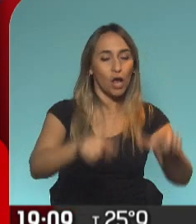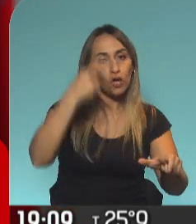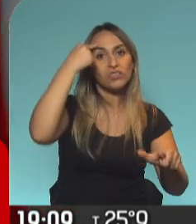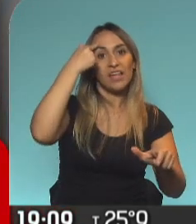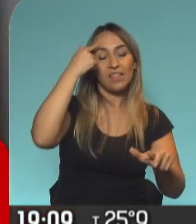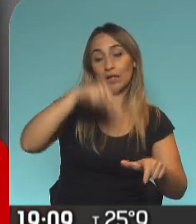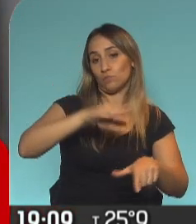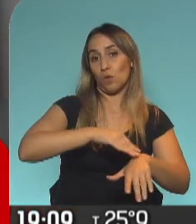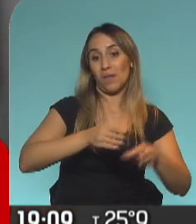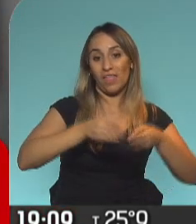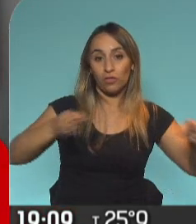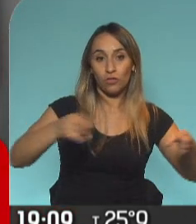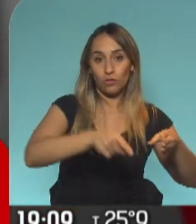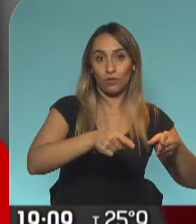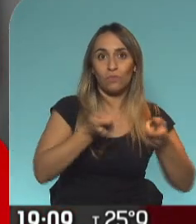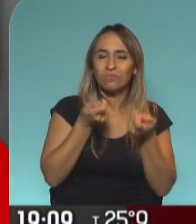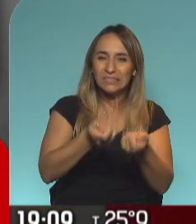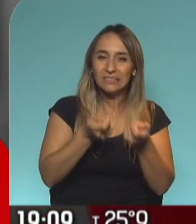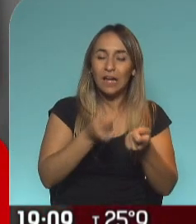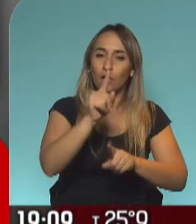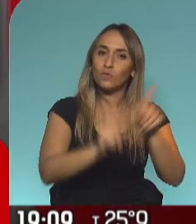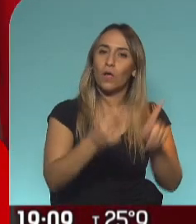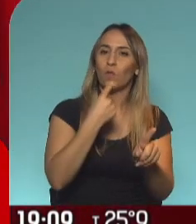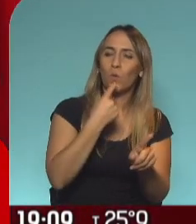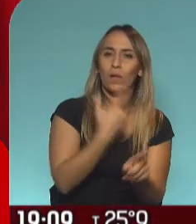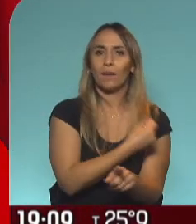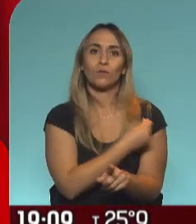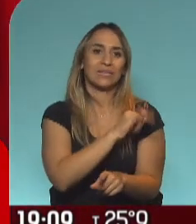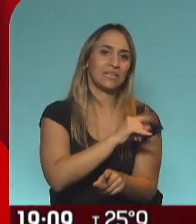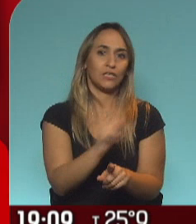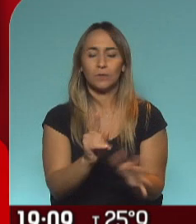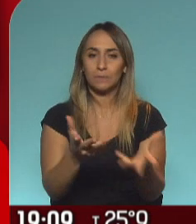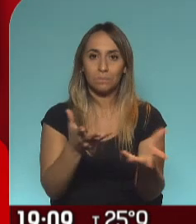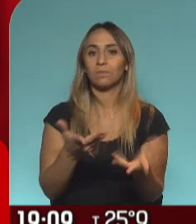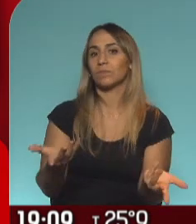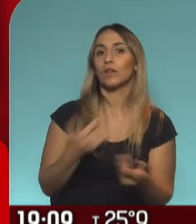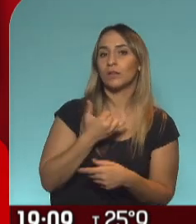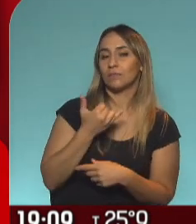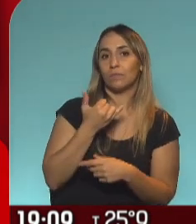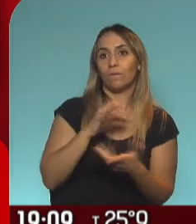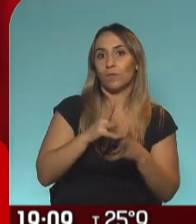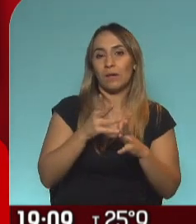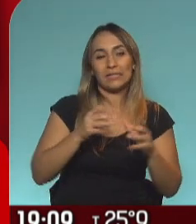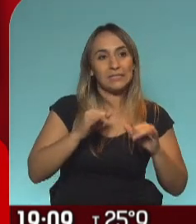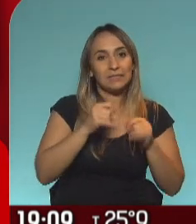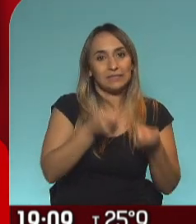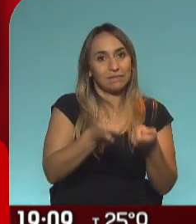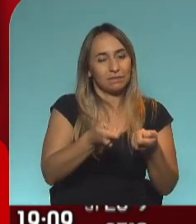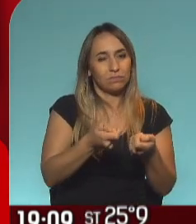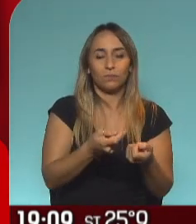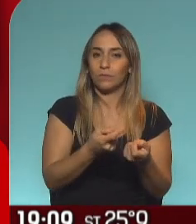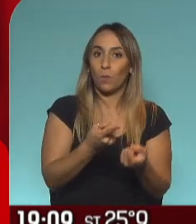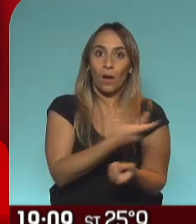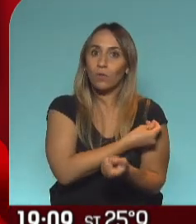contexto, convencer, en el momento en que había dudas sobre la vacuna Sputnik V, convencer de que era necesaria la